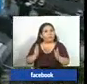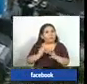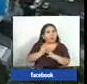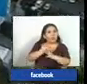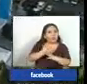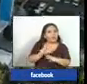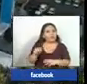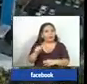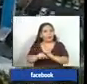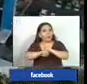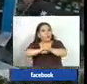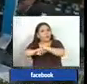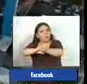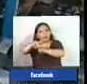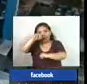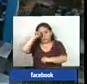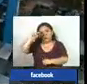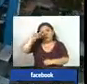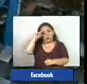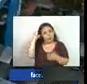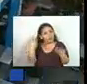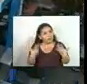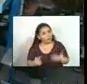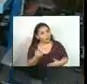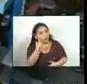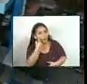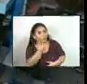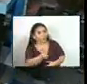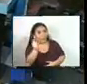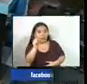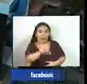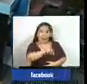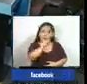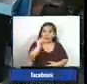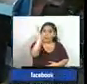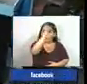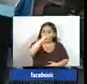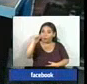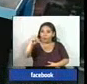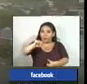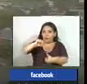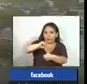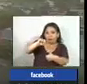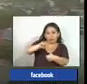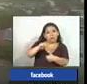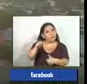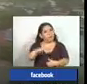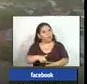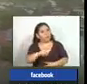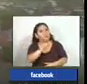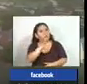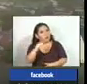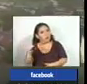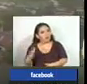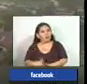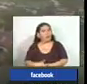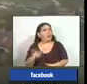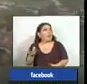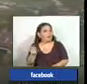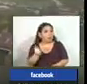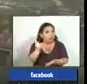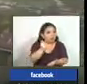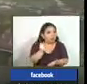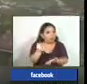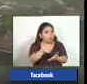publicidad comercial ha sido reconocido a nivel nacional, regional e internacional. Los premios otorgados